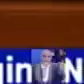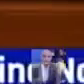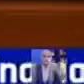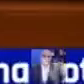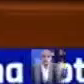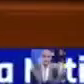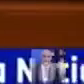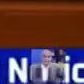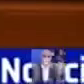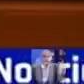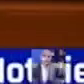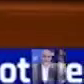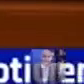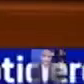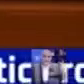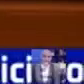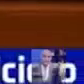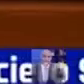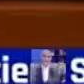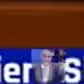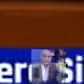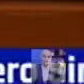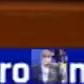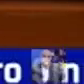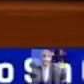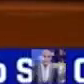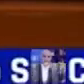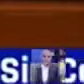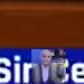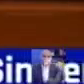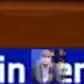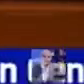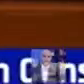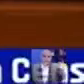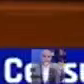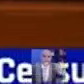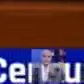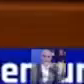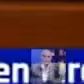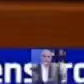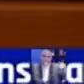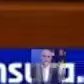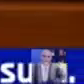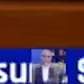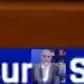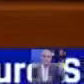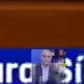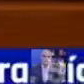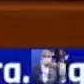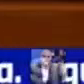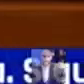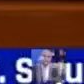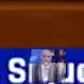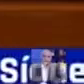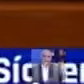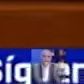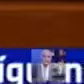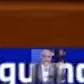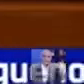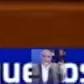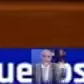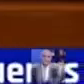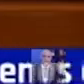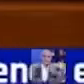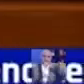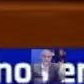le aprecio sus criterios jurídicos y no vengo a hacer ninguna alusión personal a usted, a